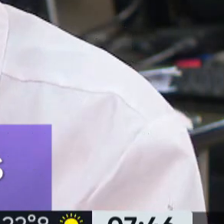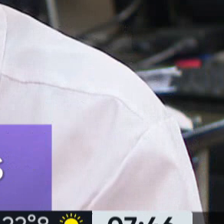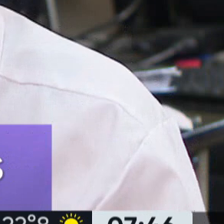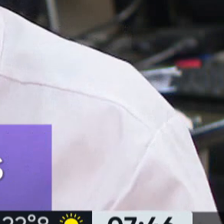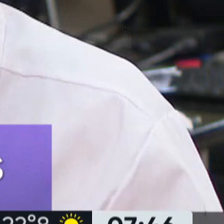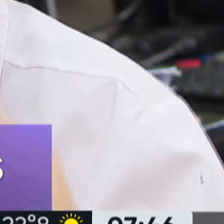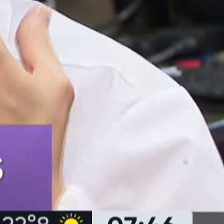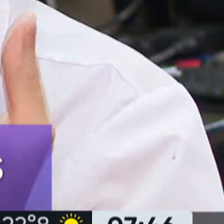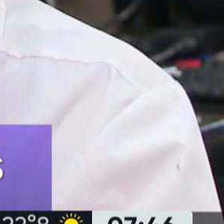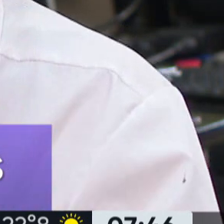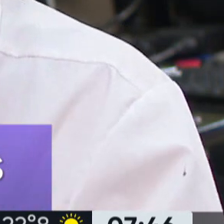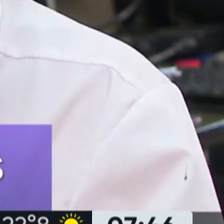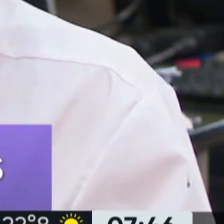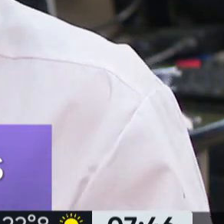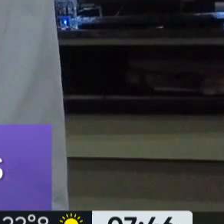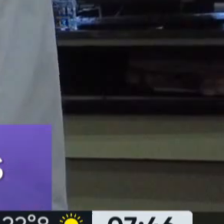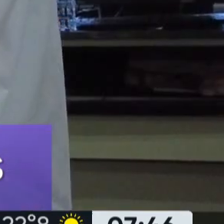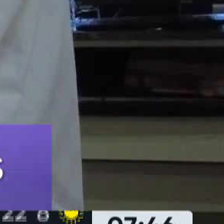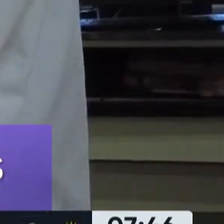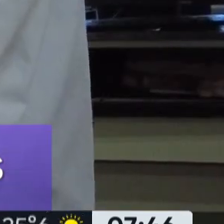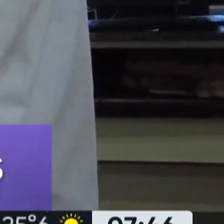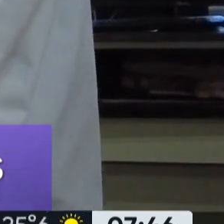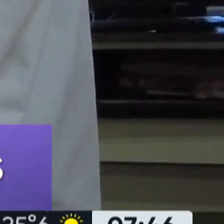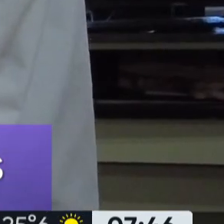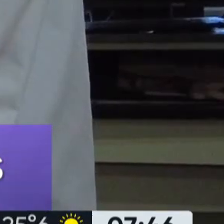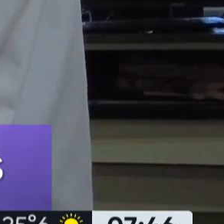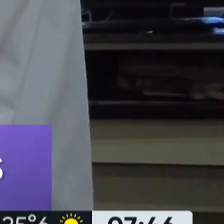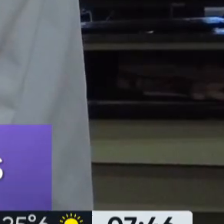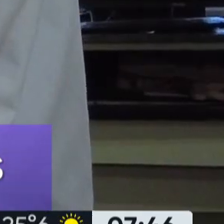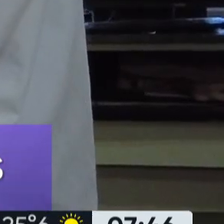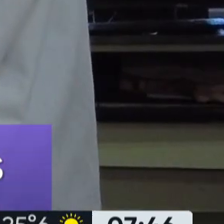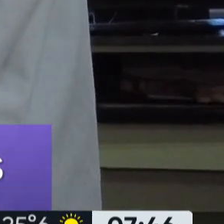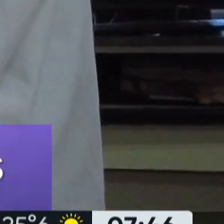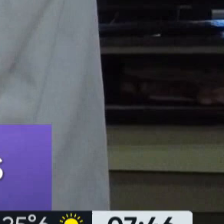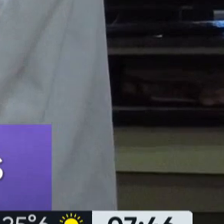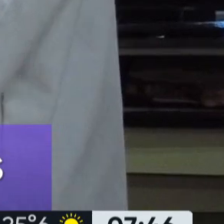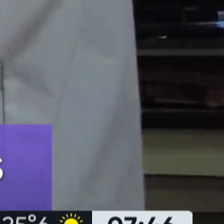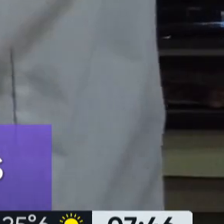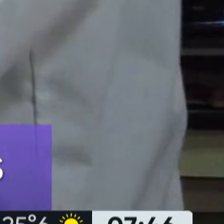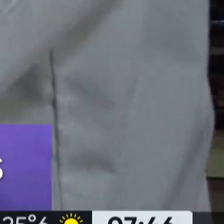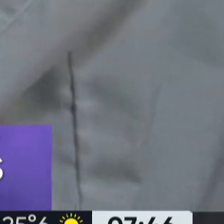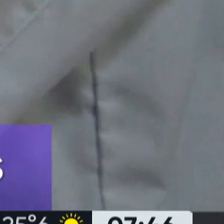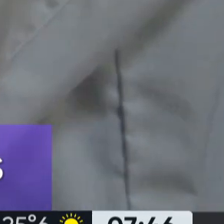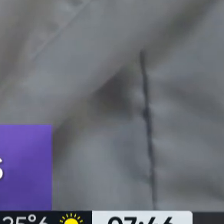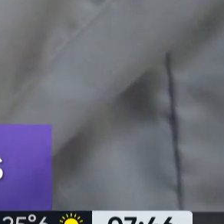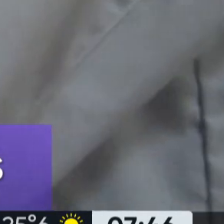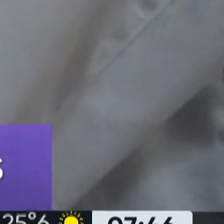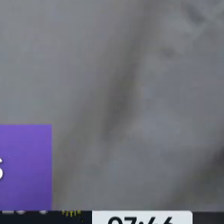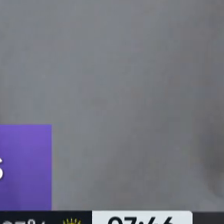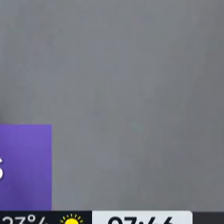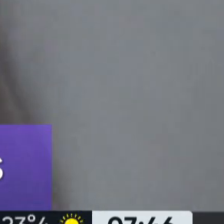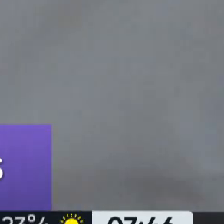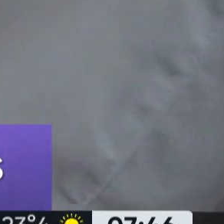están empezando a hacer y esperemos que haya muchas más en esta dirección 000 que vienen de fondos de